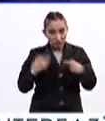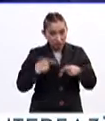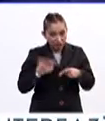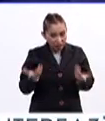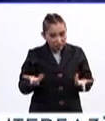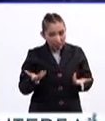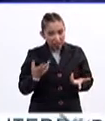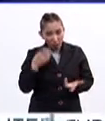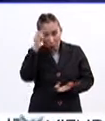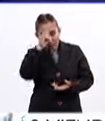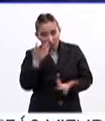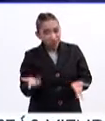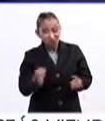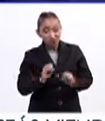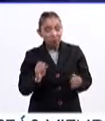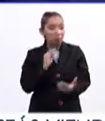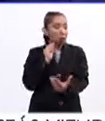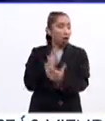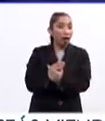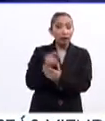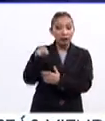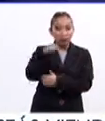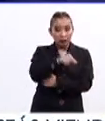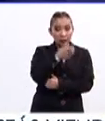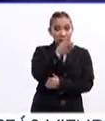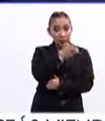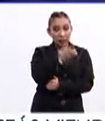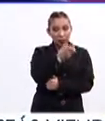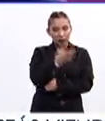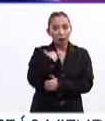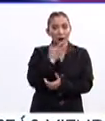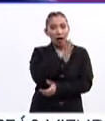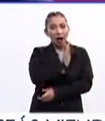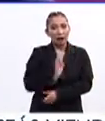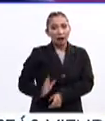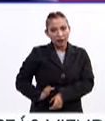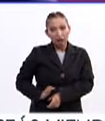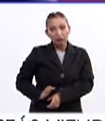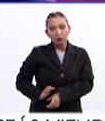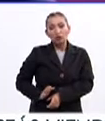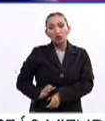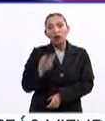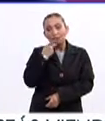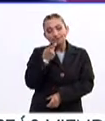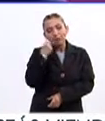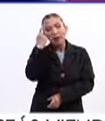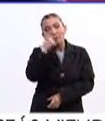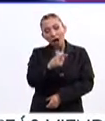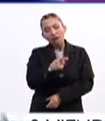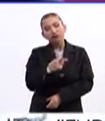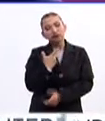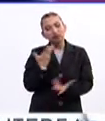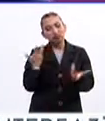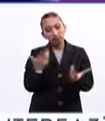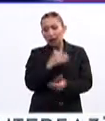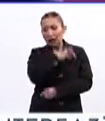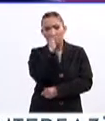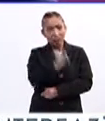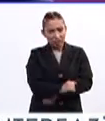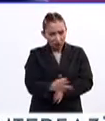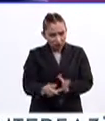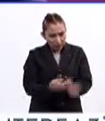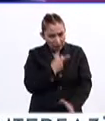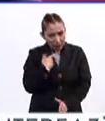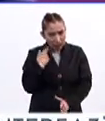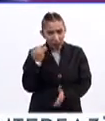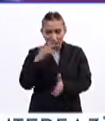sociedad, y eso lo llevó a usted en la campaña a afirmar que nunca más